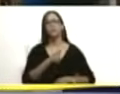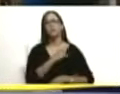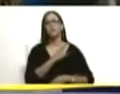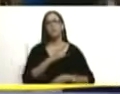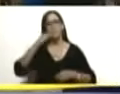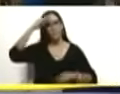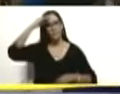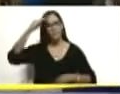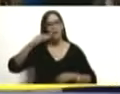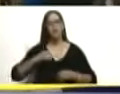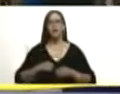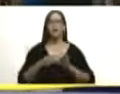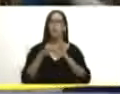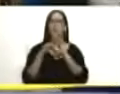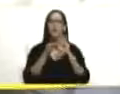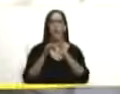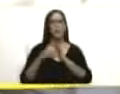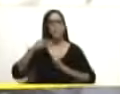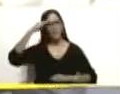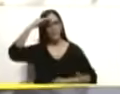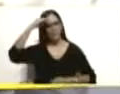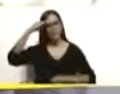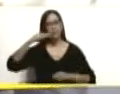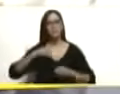cuarteles, unidades militares.